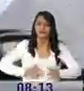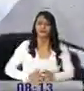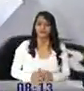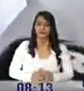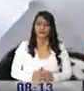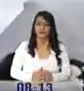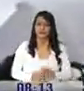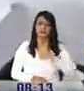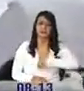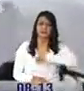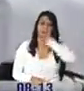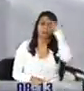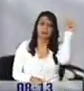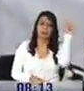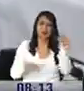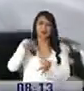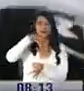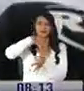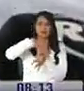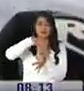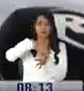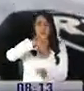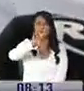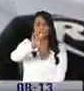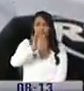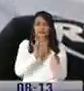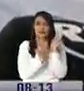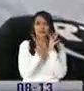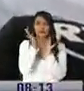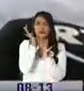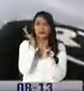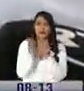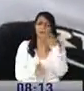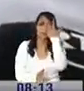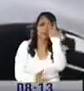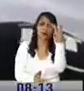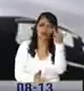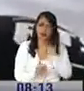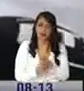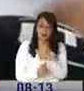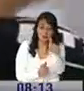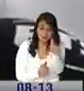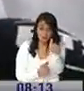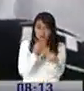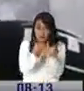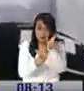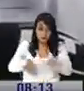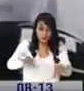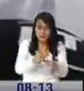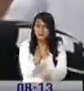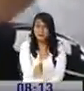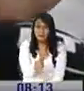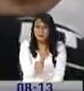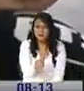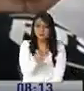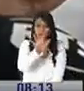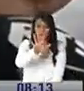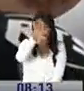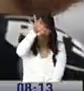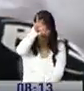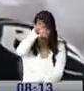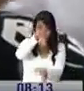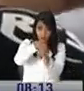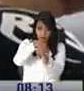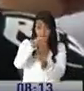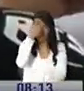las elecciones el 2 de abril porque son los ciudadanos quienes al depositar su voto